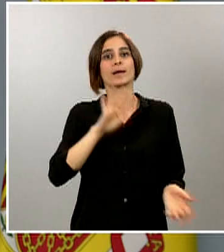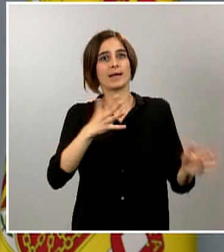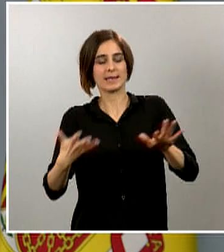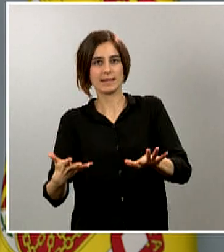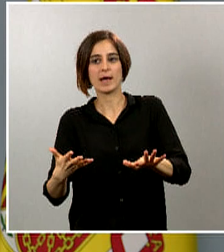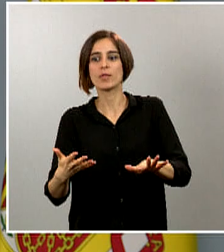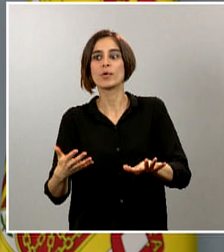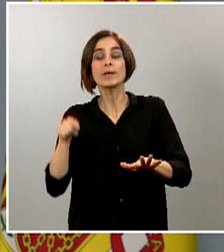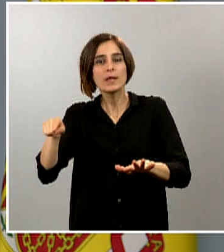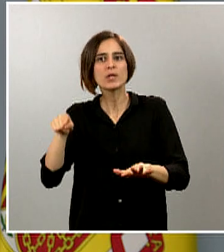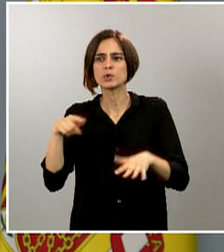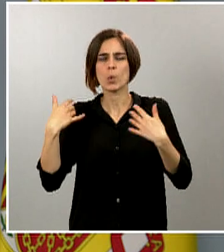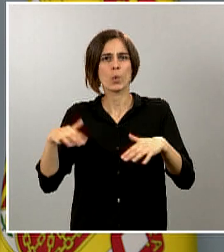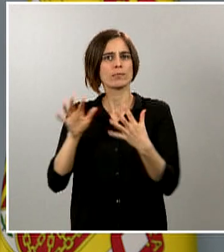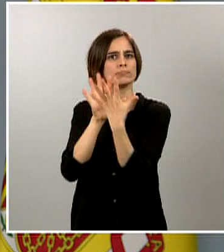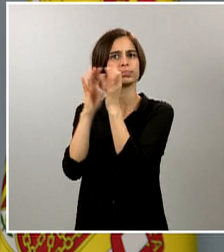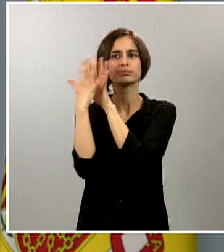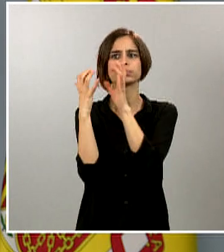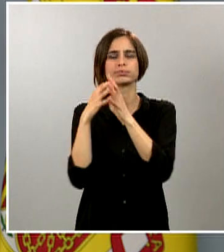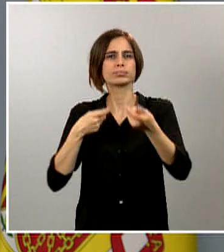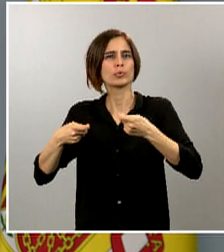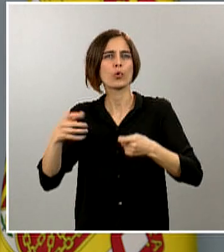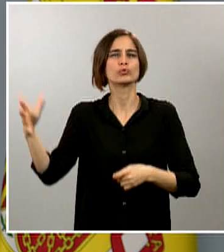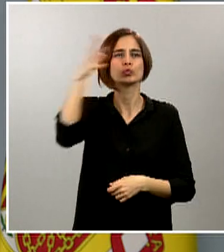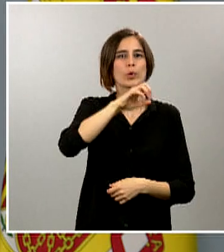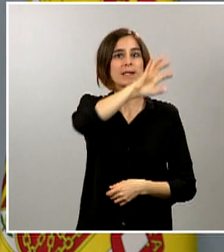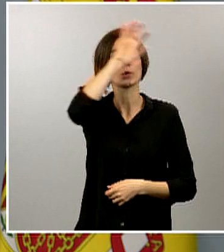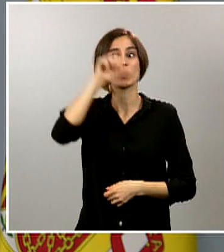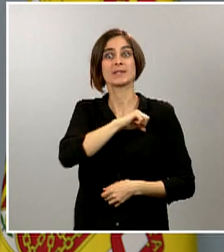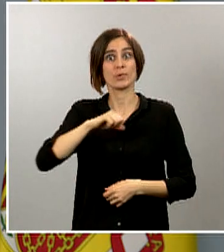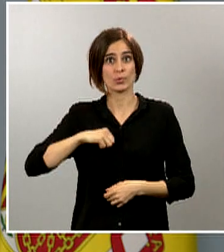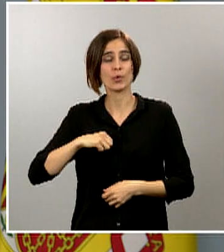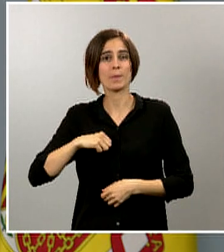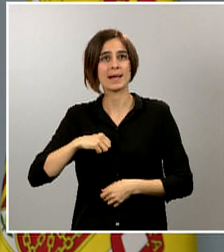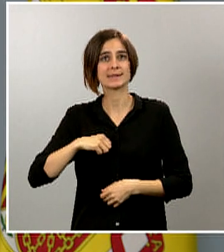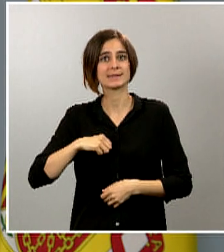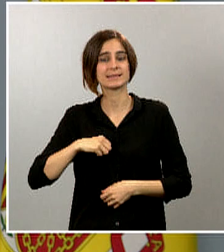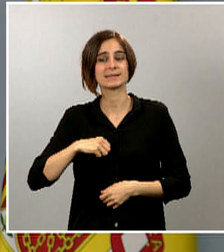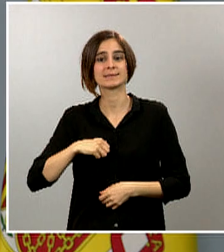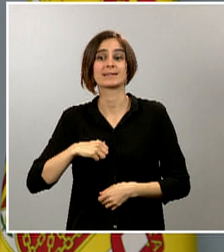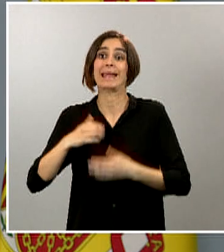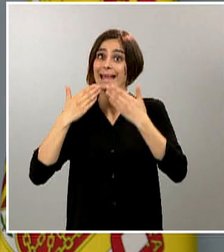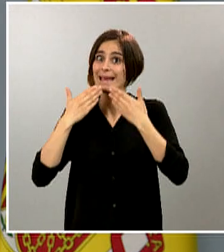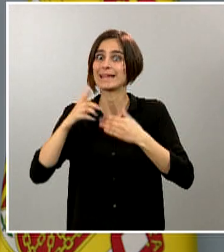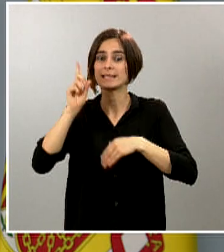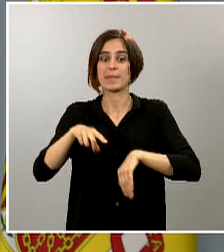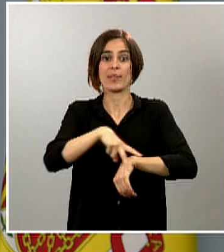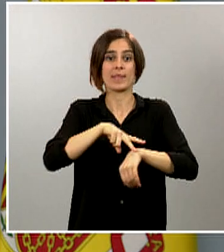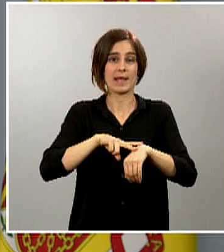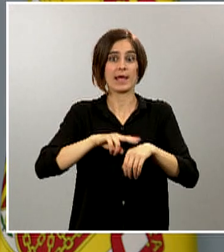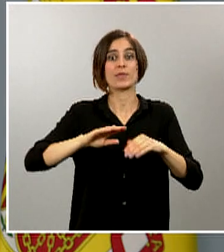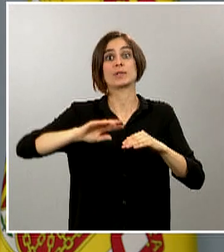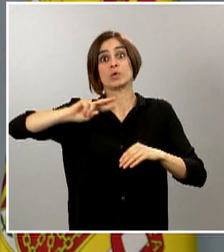el conjunto de comunidades autónomas, a través también de las delegaciones y subdelegaciones de gobierno que están prestando un